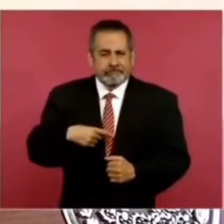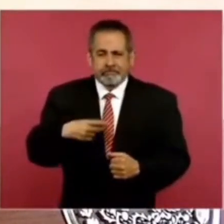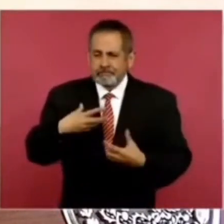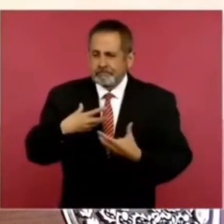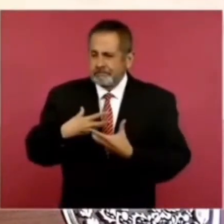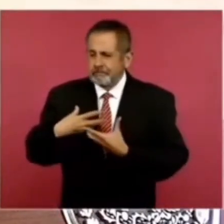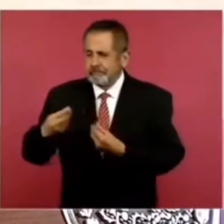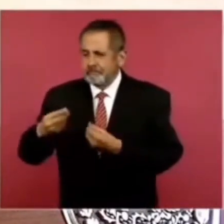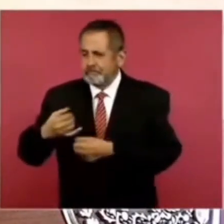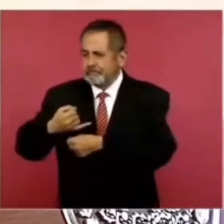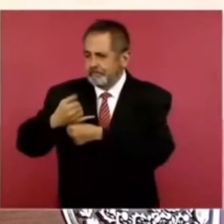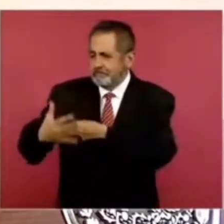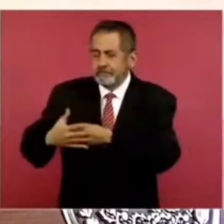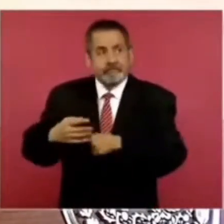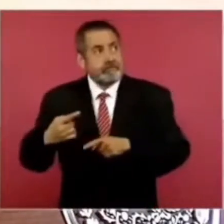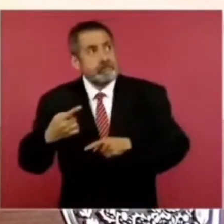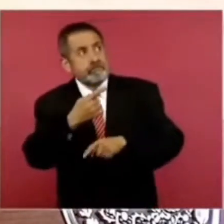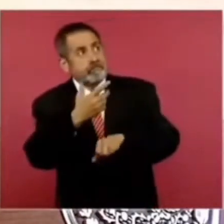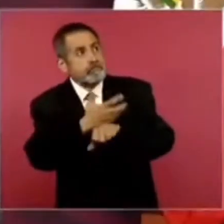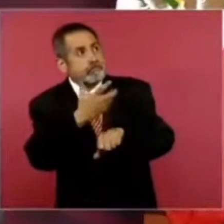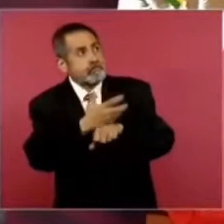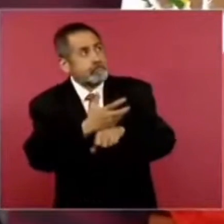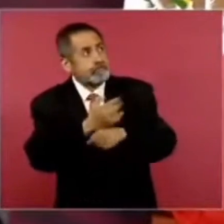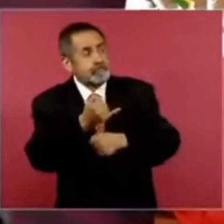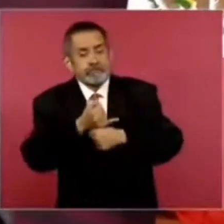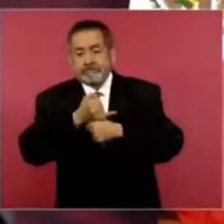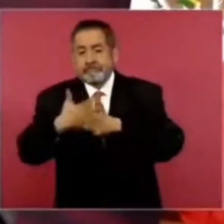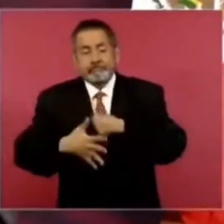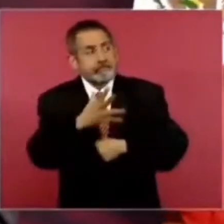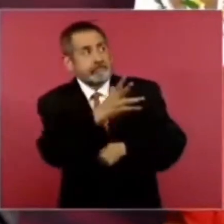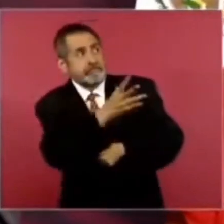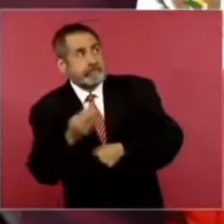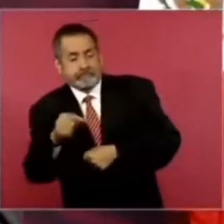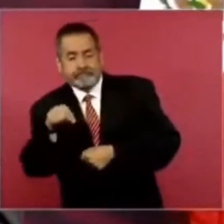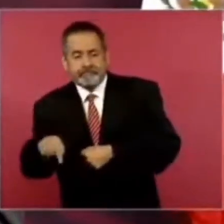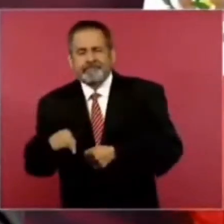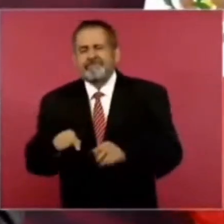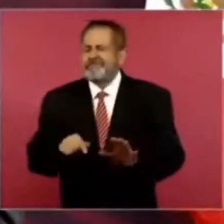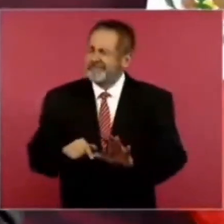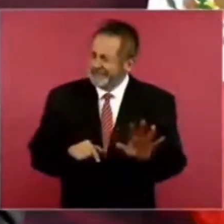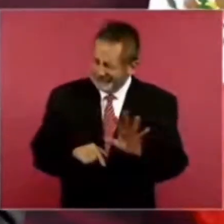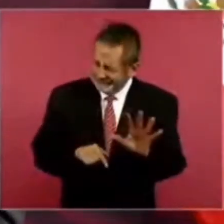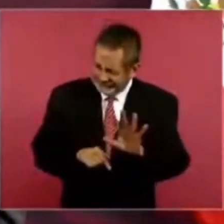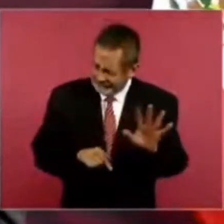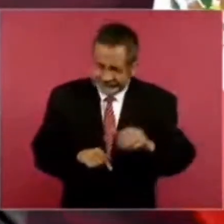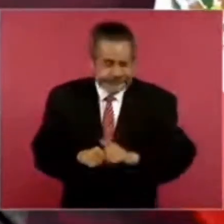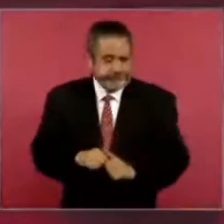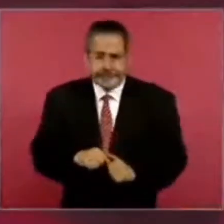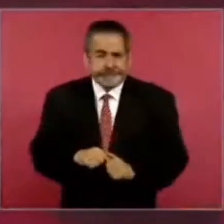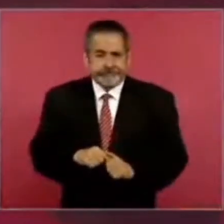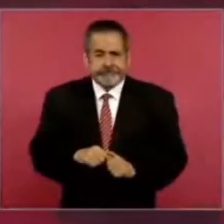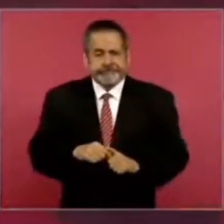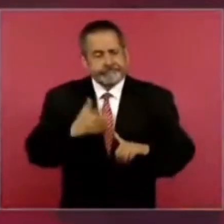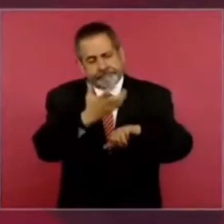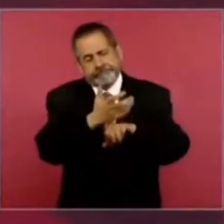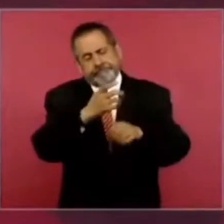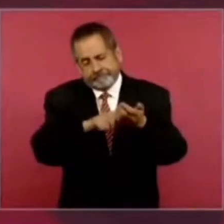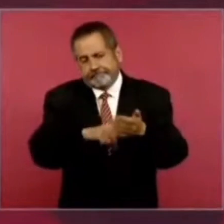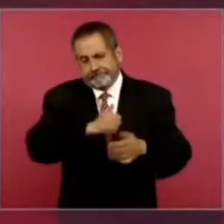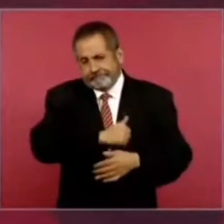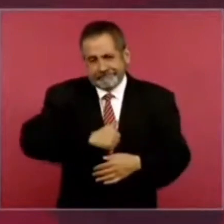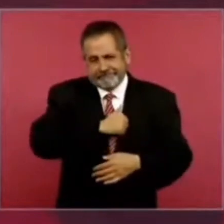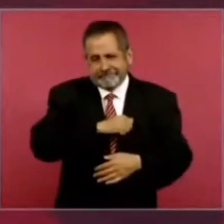nuestro país de lo que está pasando en Estados Unidos. Lamentablemente para ellos, algo